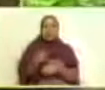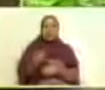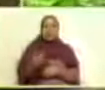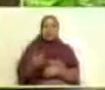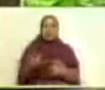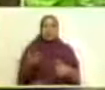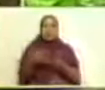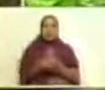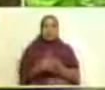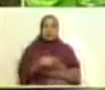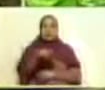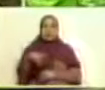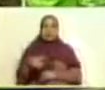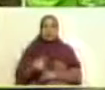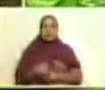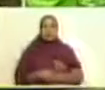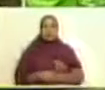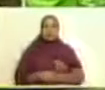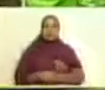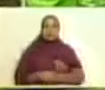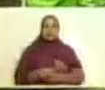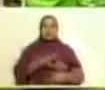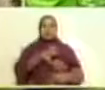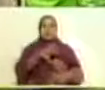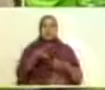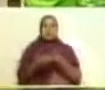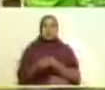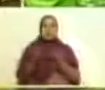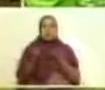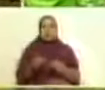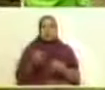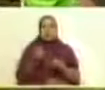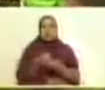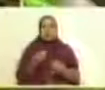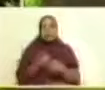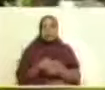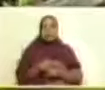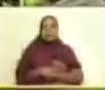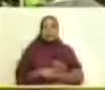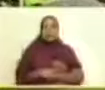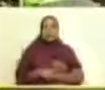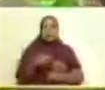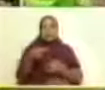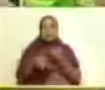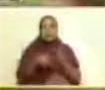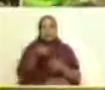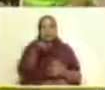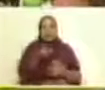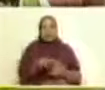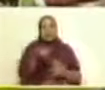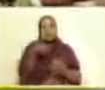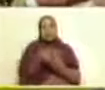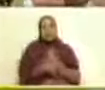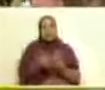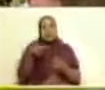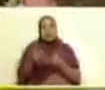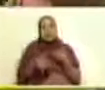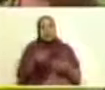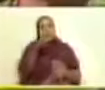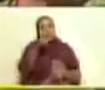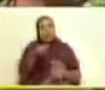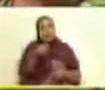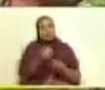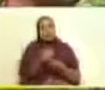en cero. Se transforma lo que existe. No se puede hablar de transformación cuando no hay nada.